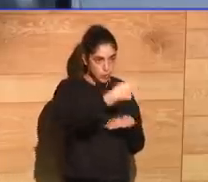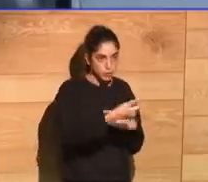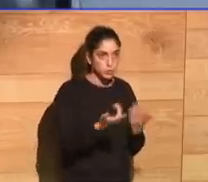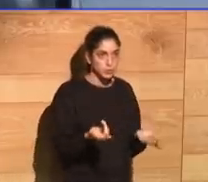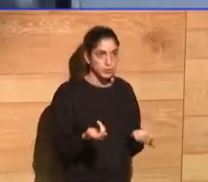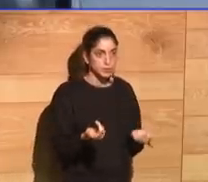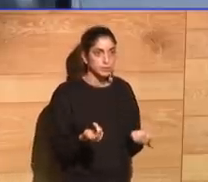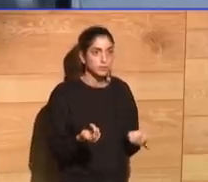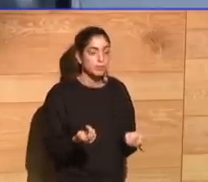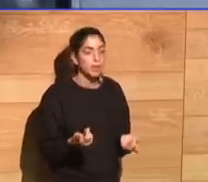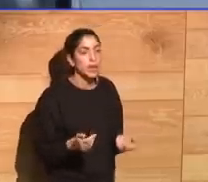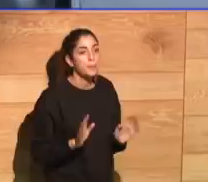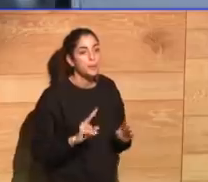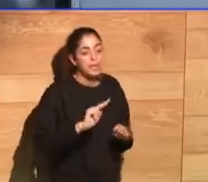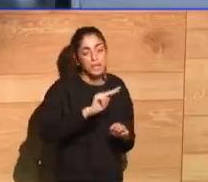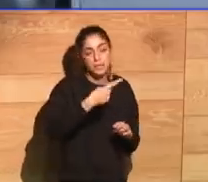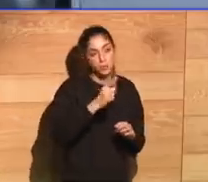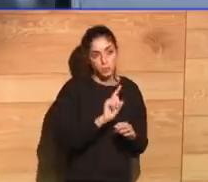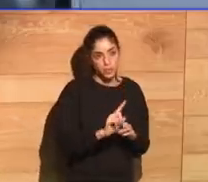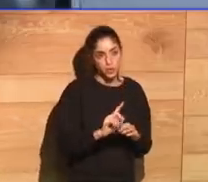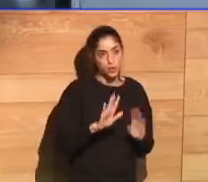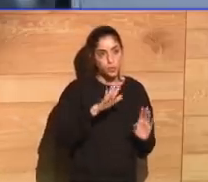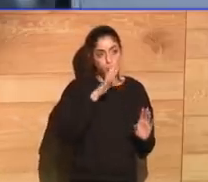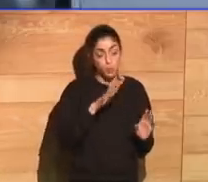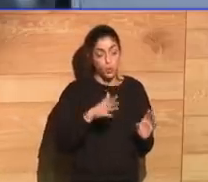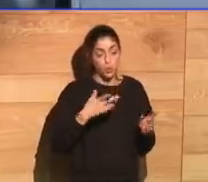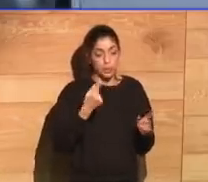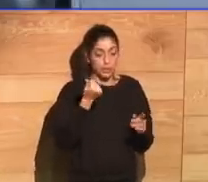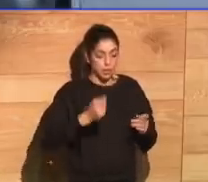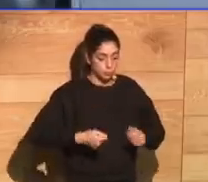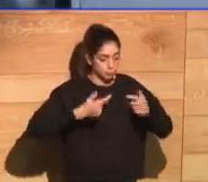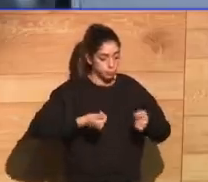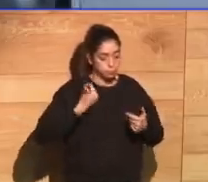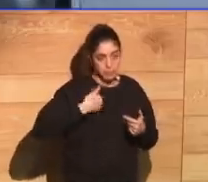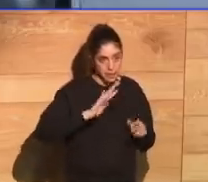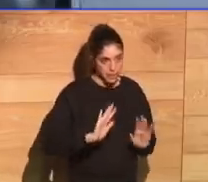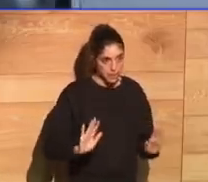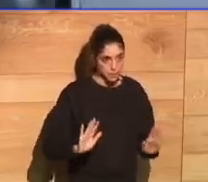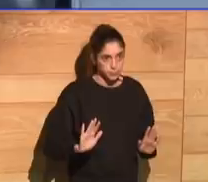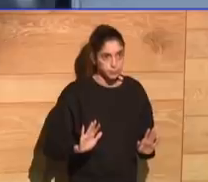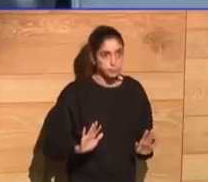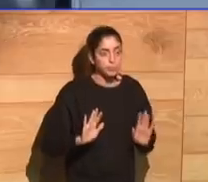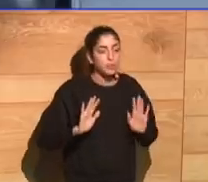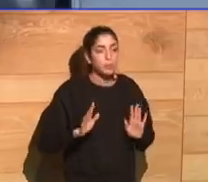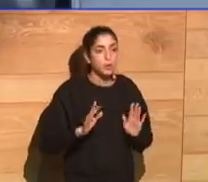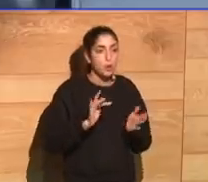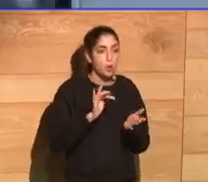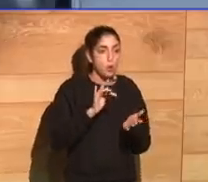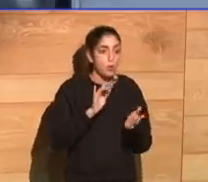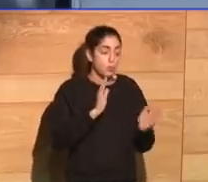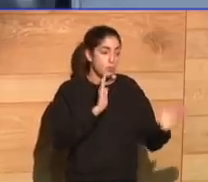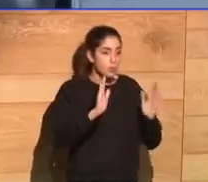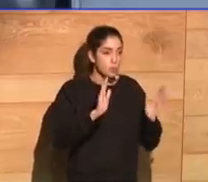a partir de ahora. Sí, no, la segunda no, porque ya estaba toda ahí, la inversión rodada. Hecho y de hecho hubo que duplicarla empiezan en gran medida. Empiezan a mirar el duro. Pero ya, llega ¿no? un momento en que empiezan a mirar el